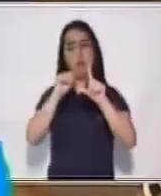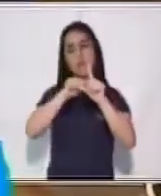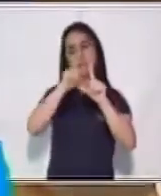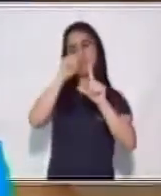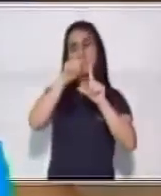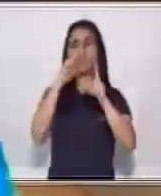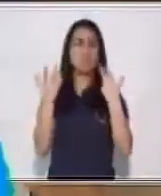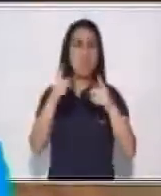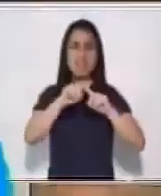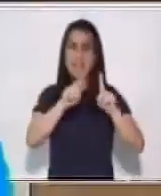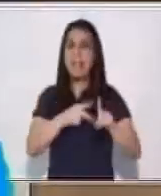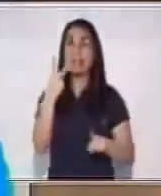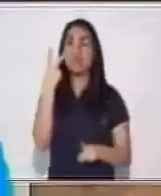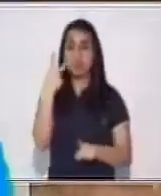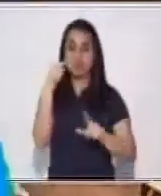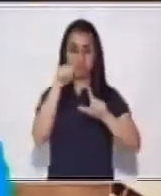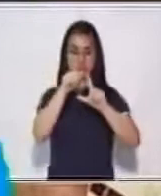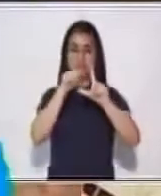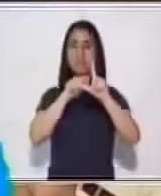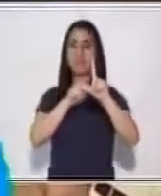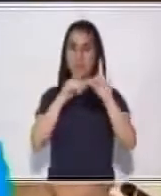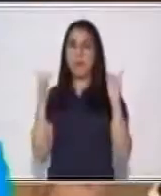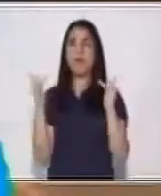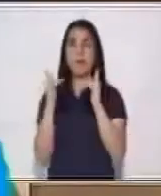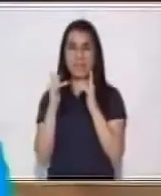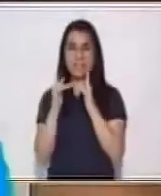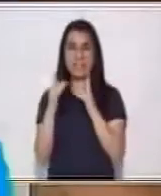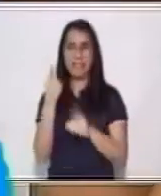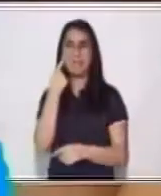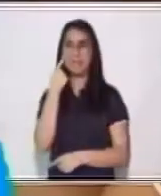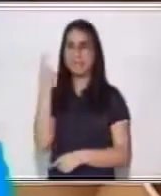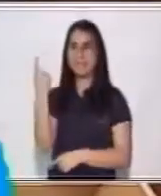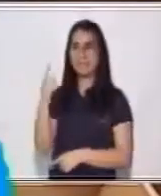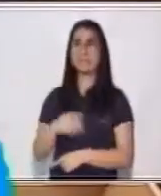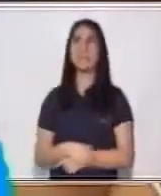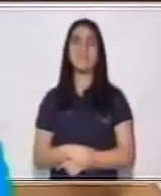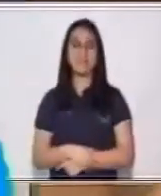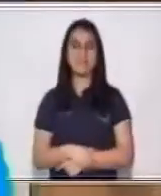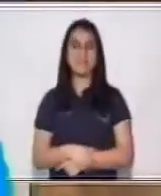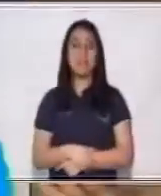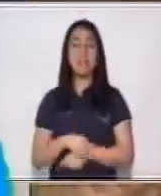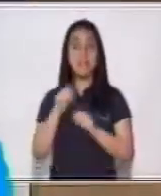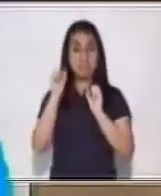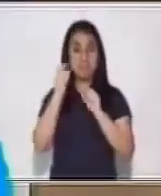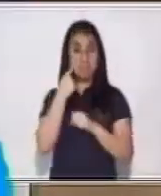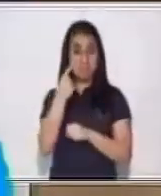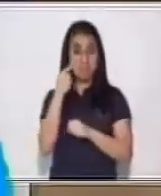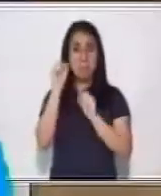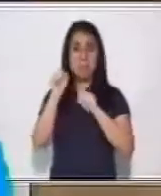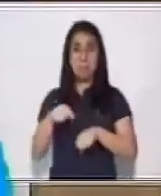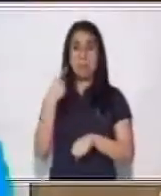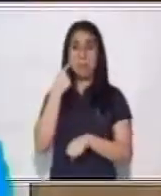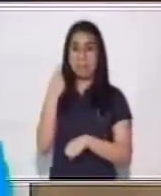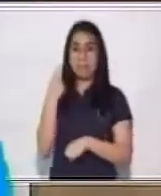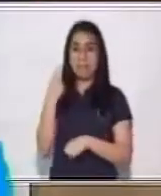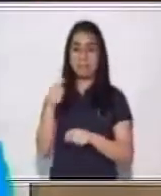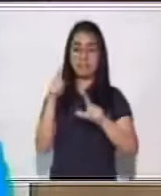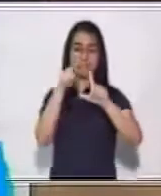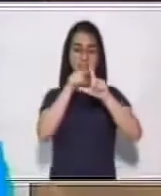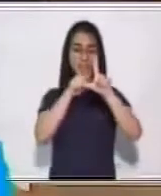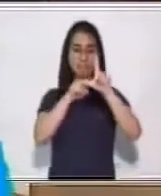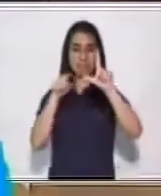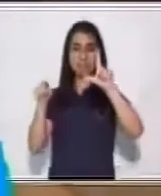este ángulo de acá de 90 grados que se forma entre el lado horizontal y el lado vertical.